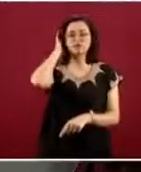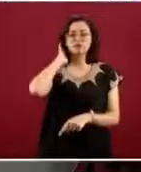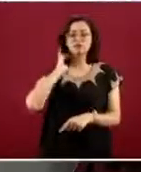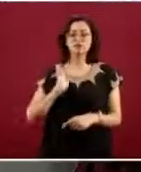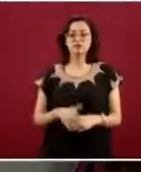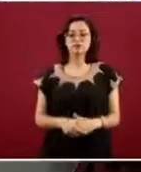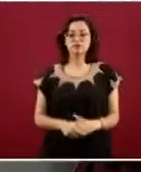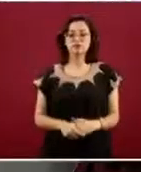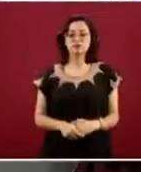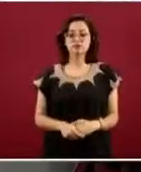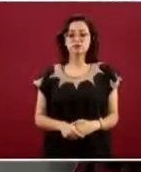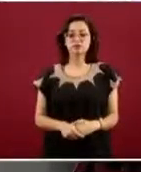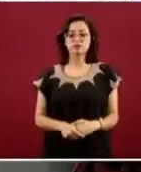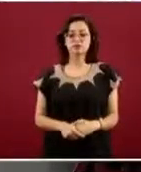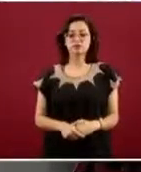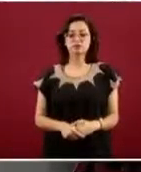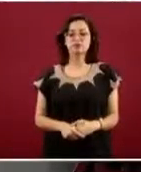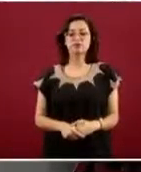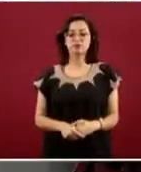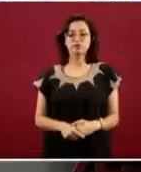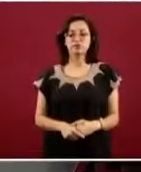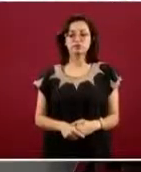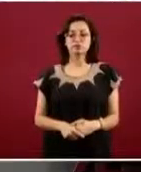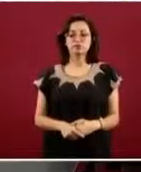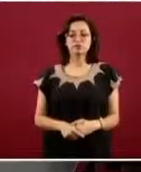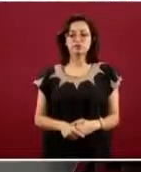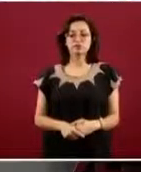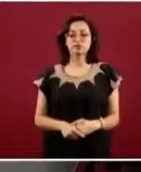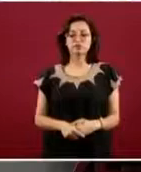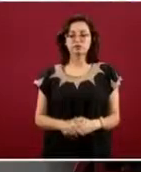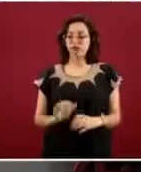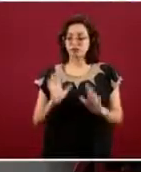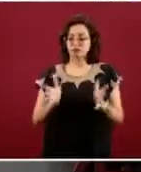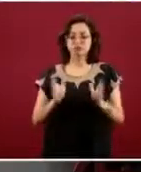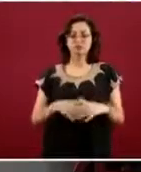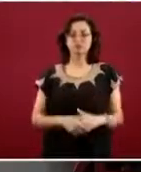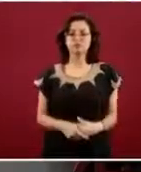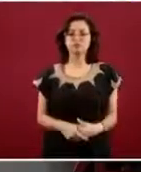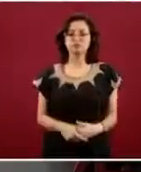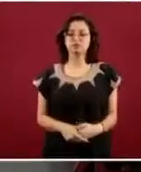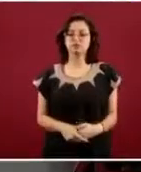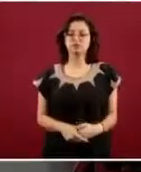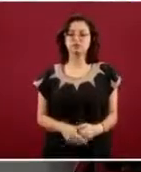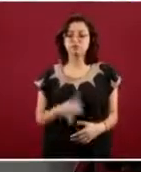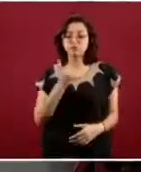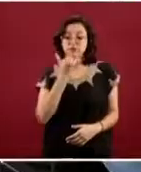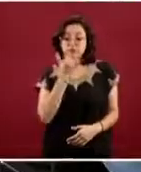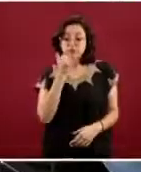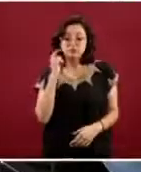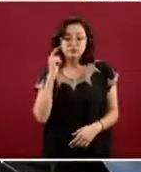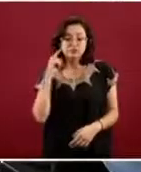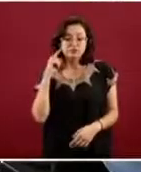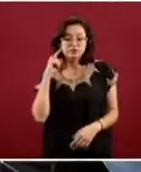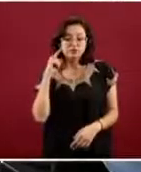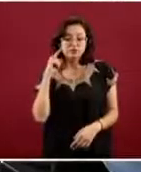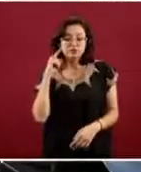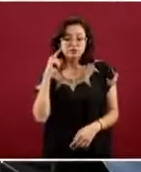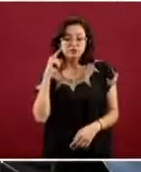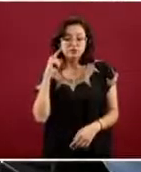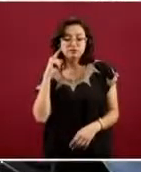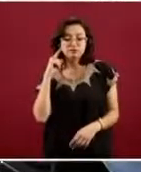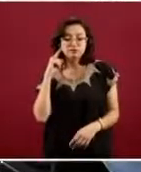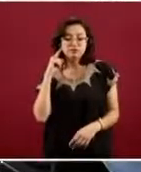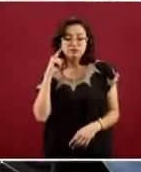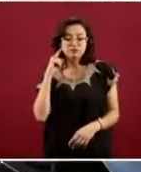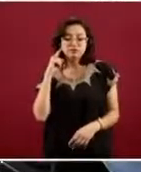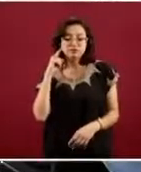¿Estos que mencionó ya están contratados? Sí, ya están contratados. Ya. A partir de esta convocatoria. ¿Perdón? A partir de esta convocatoria son los números que